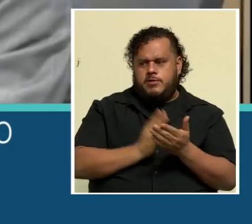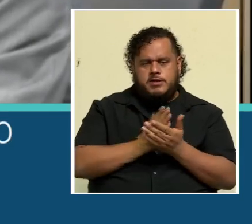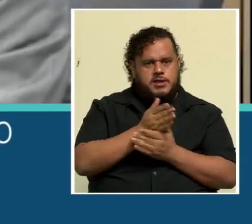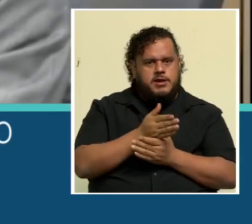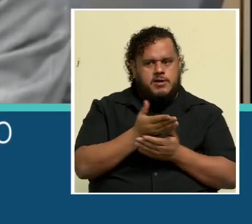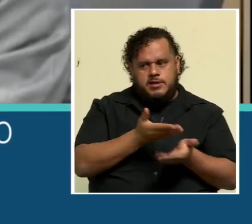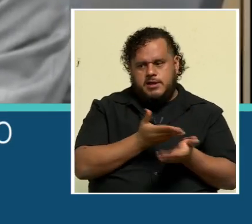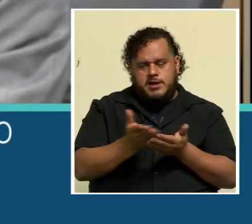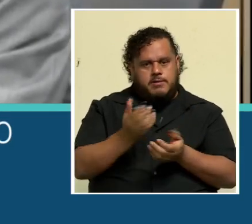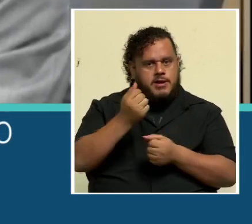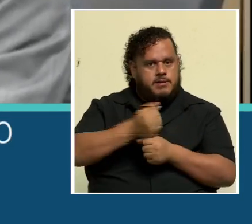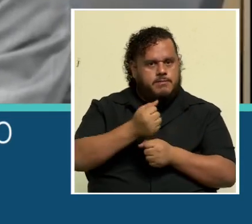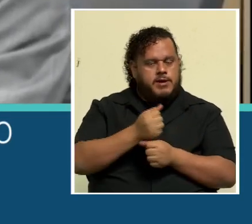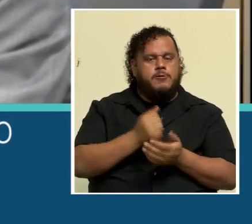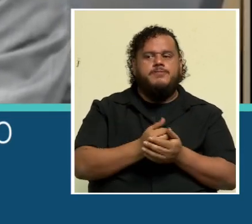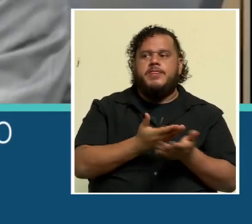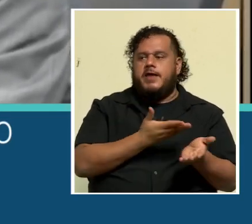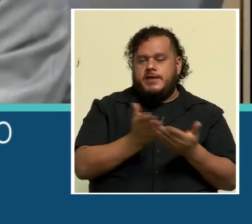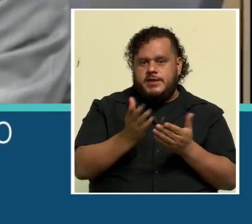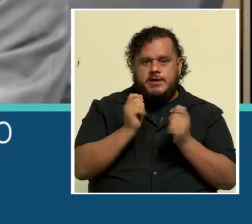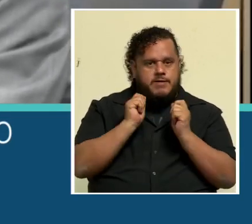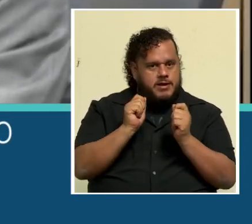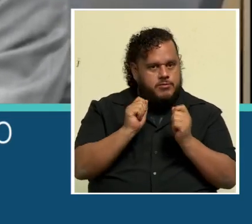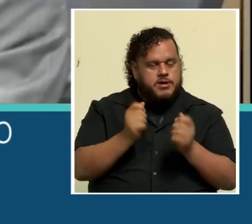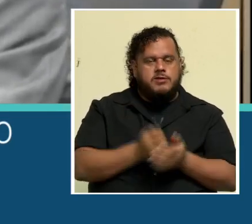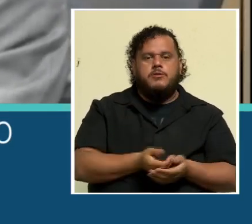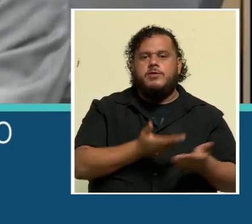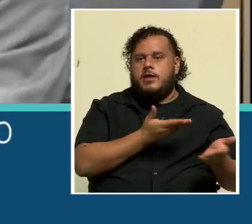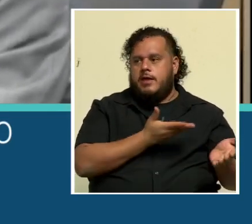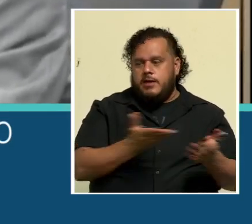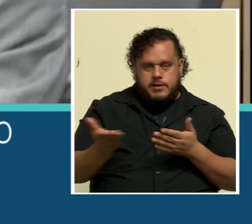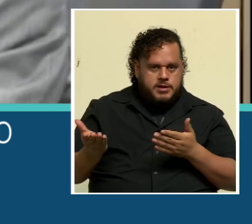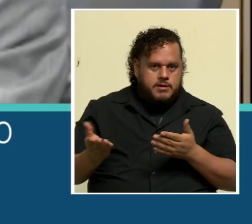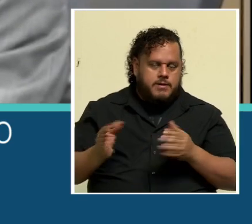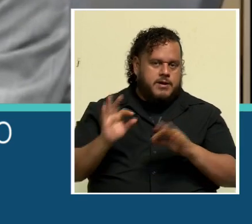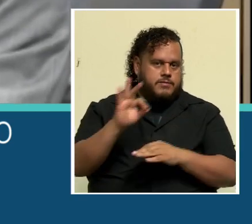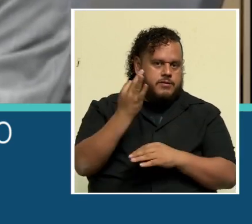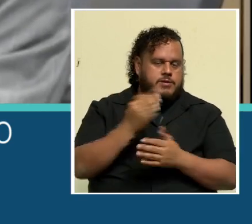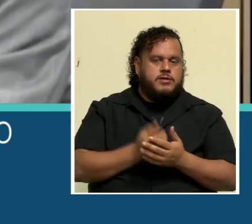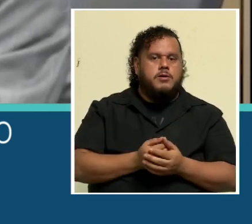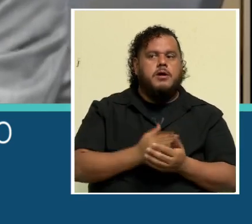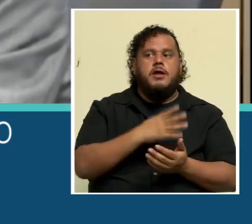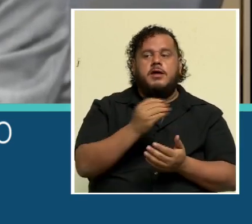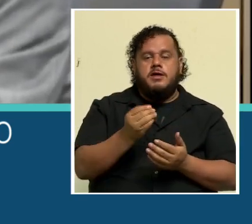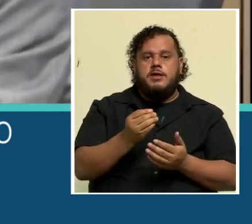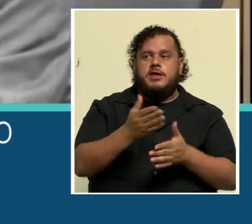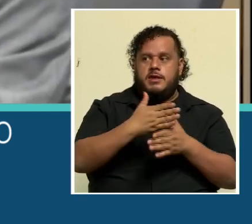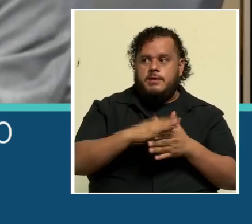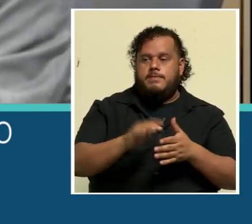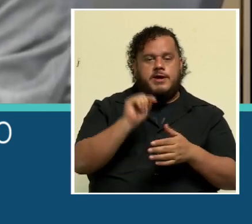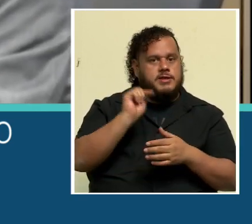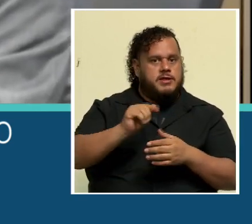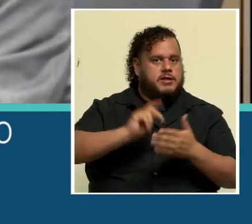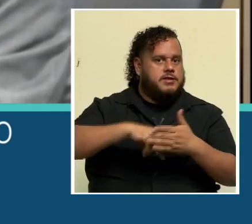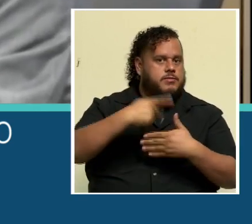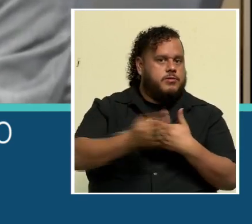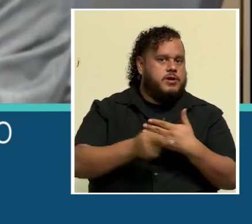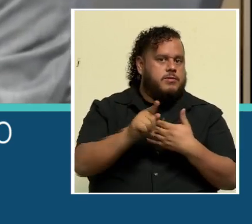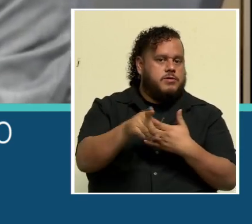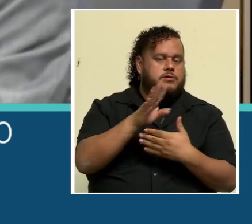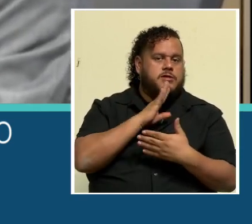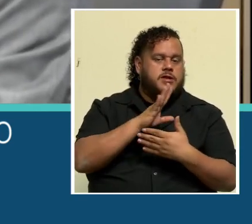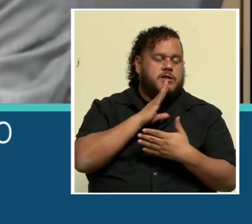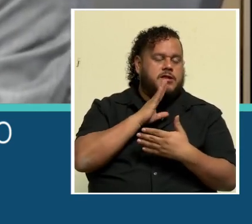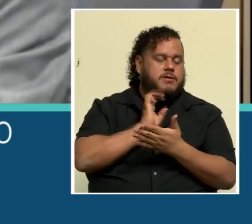llevar empleo, llevar educación, llevar formación, y parte de este programa que ustedes hablan